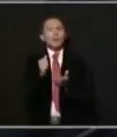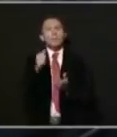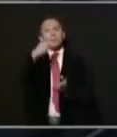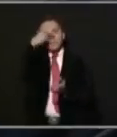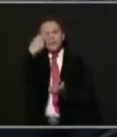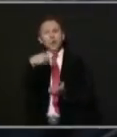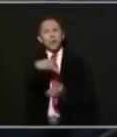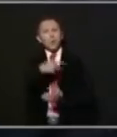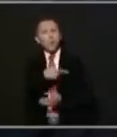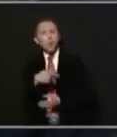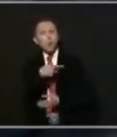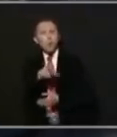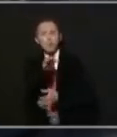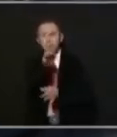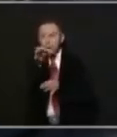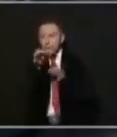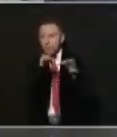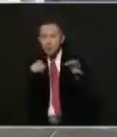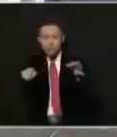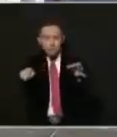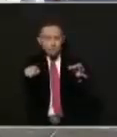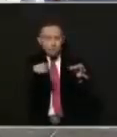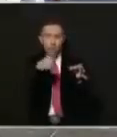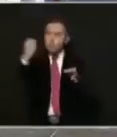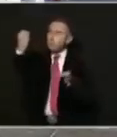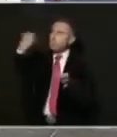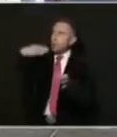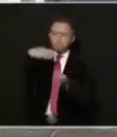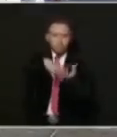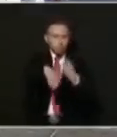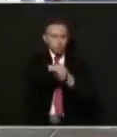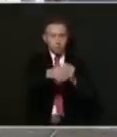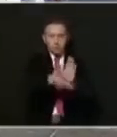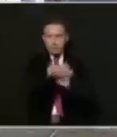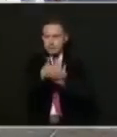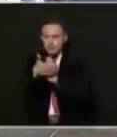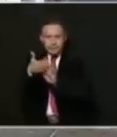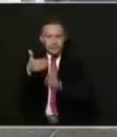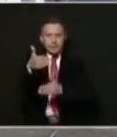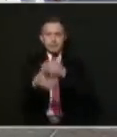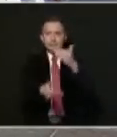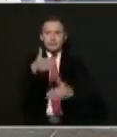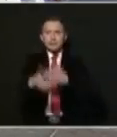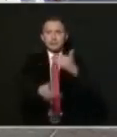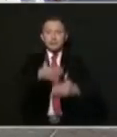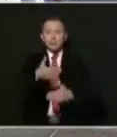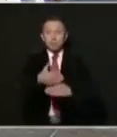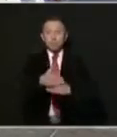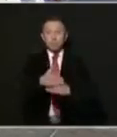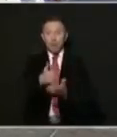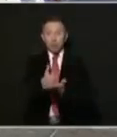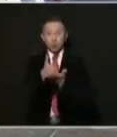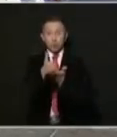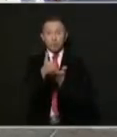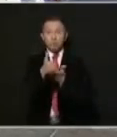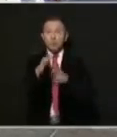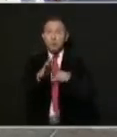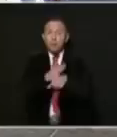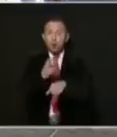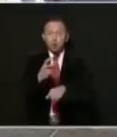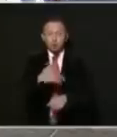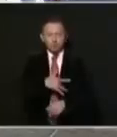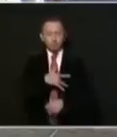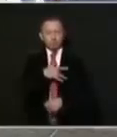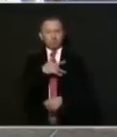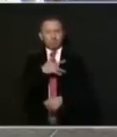nuestro país. Por eso y por convicción, por humanismo, nunca vamos a dejar